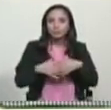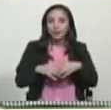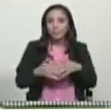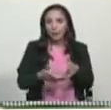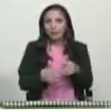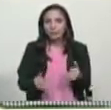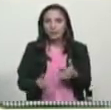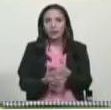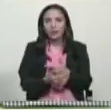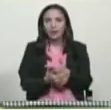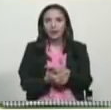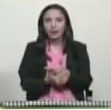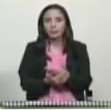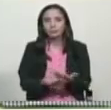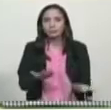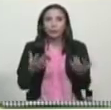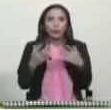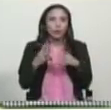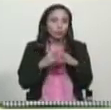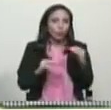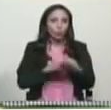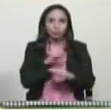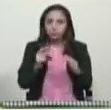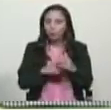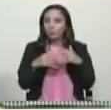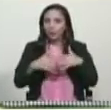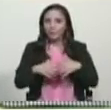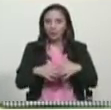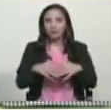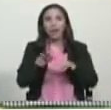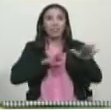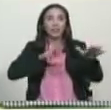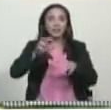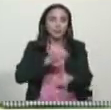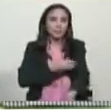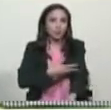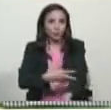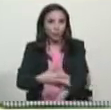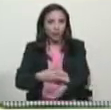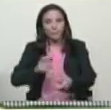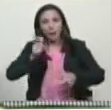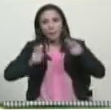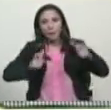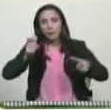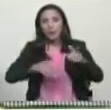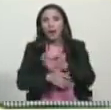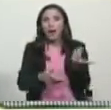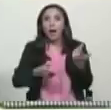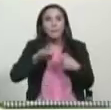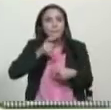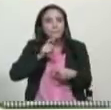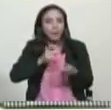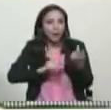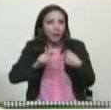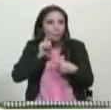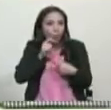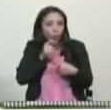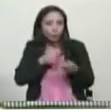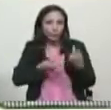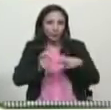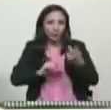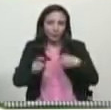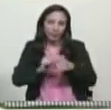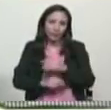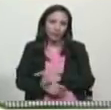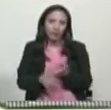Con esta planta planta solamente tiene capacidad para llegar a 13 millones de pollos al año. Es decir,